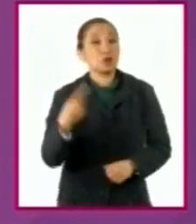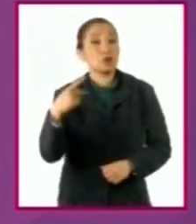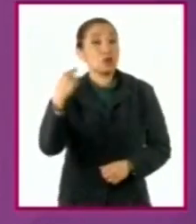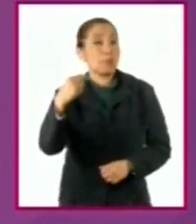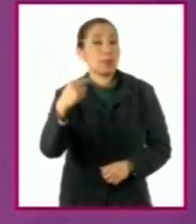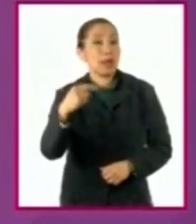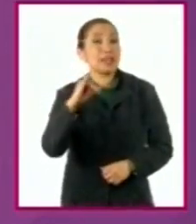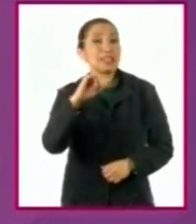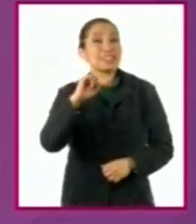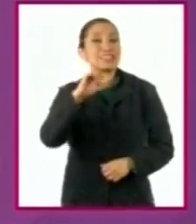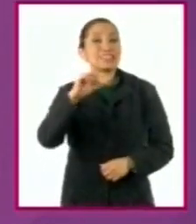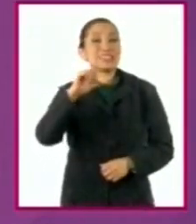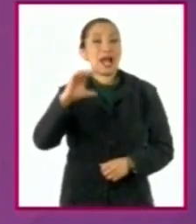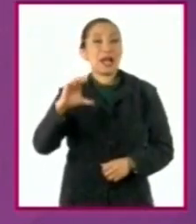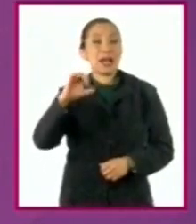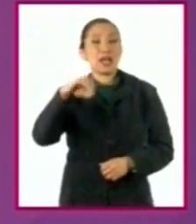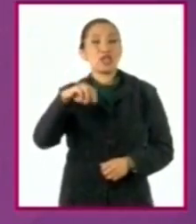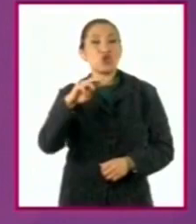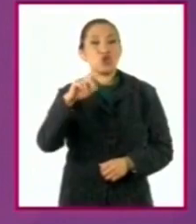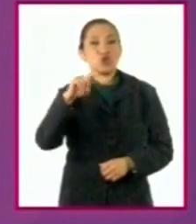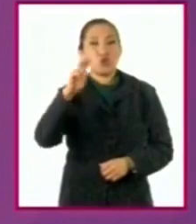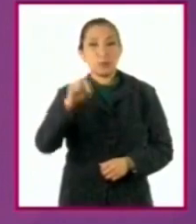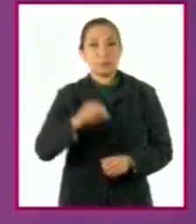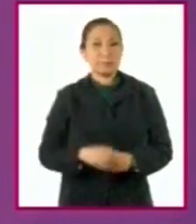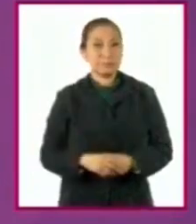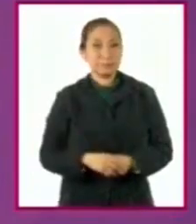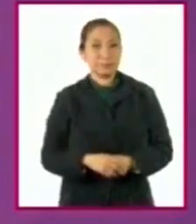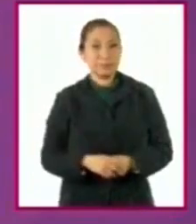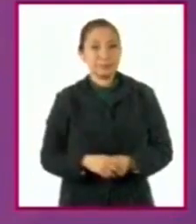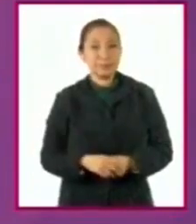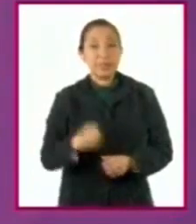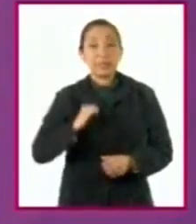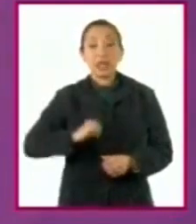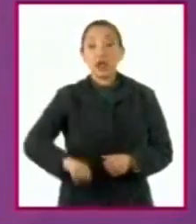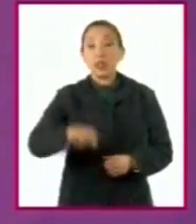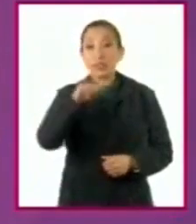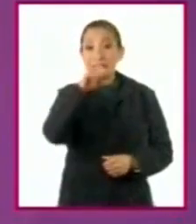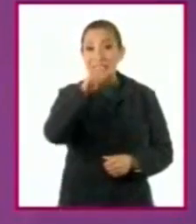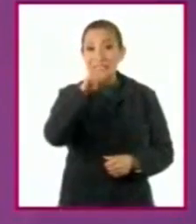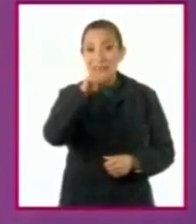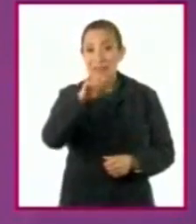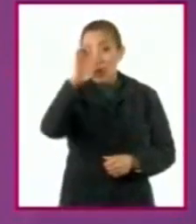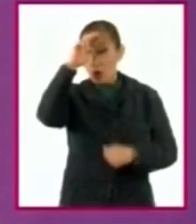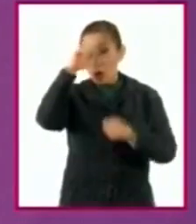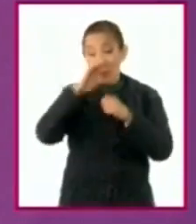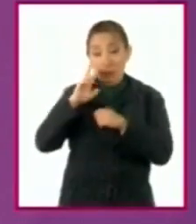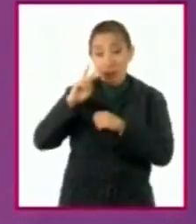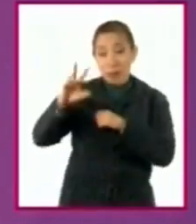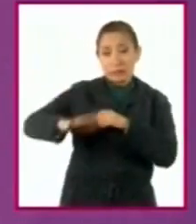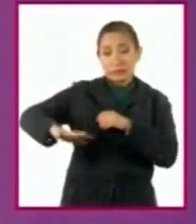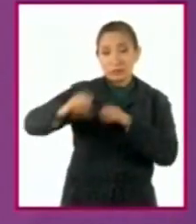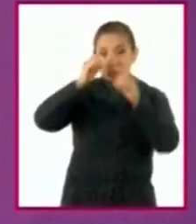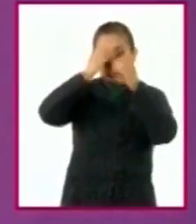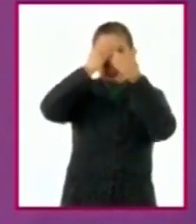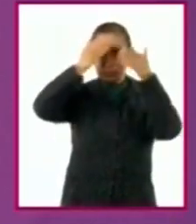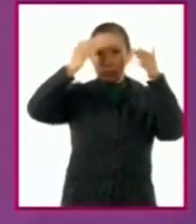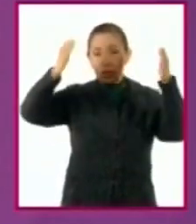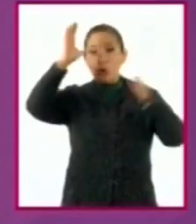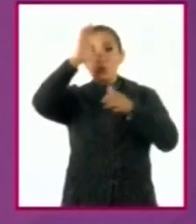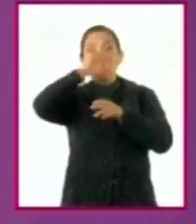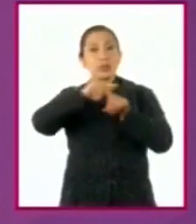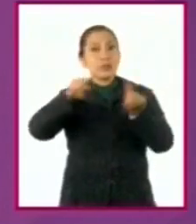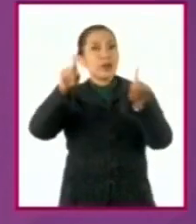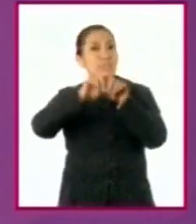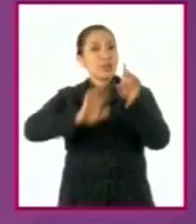nombre, Isaac Newton. En el siglo XVII, Europa vivió un despertar cultural en todas